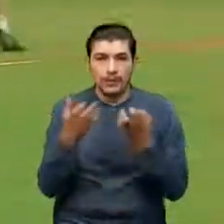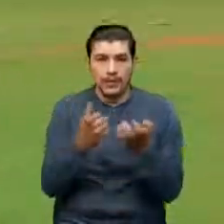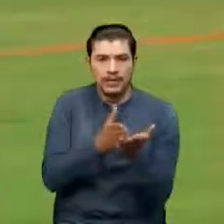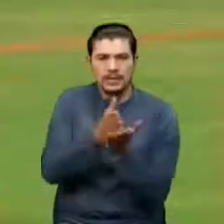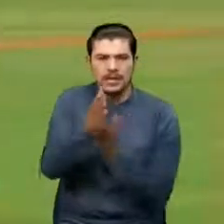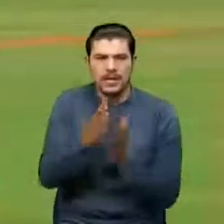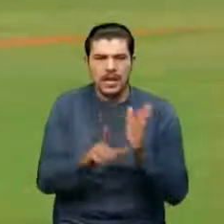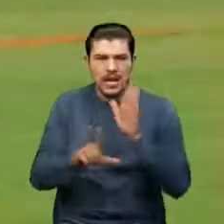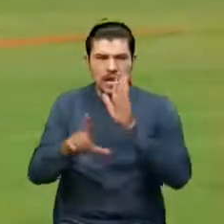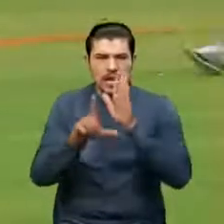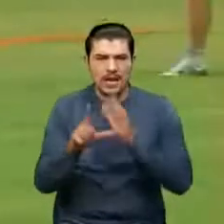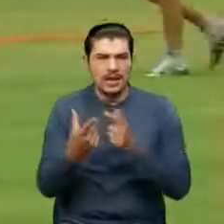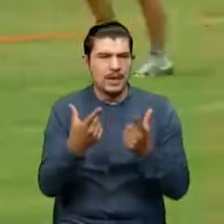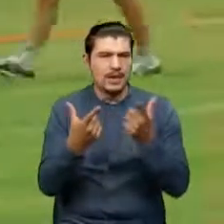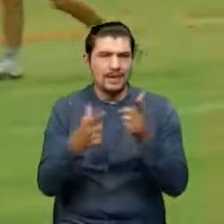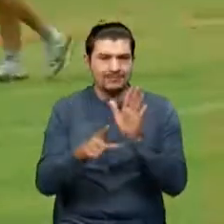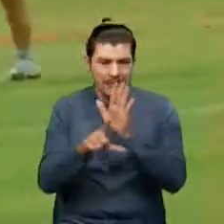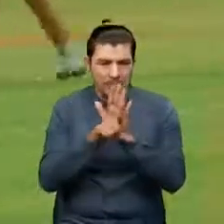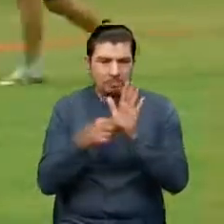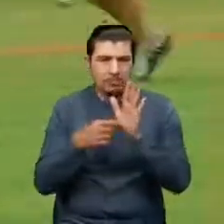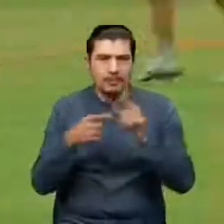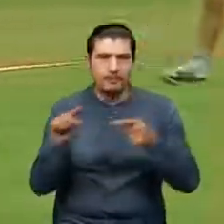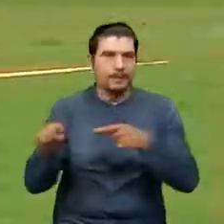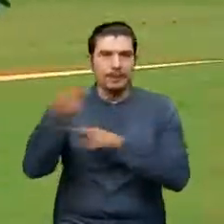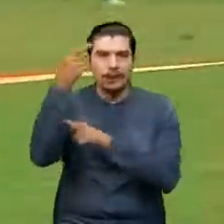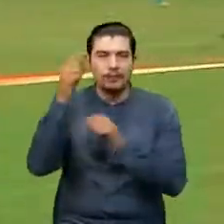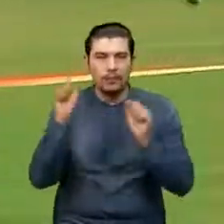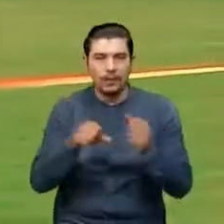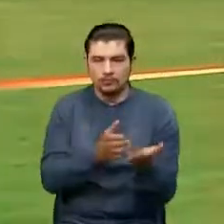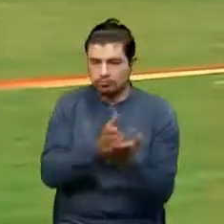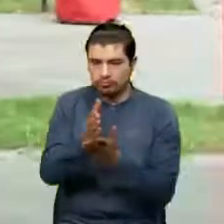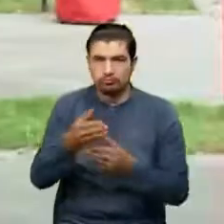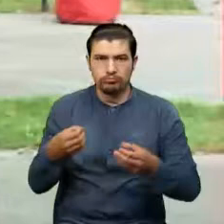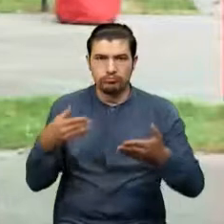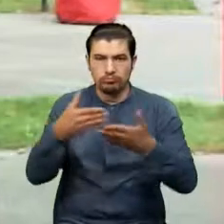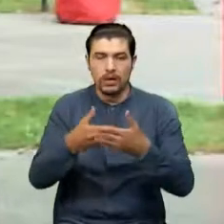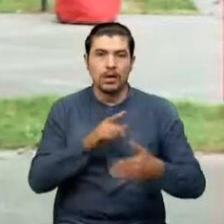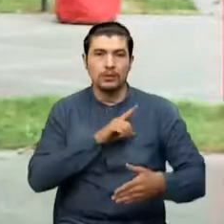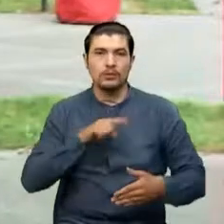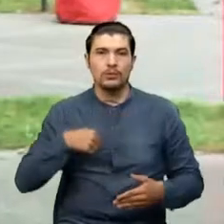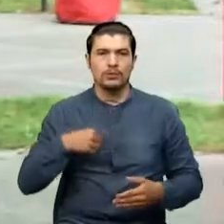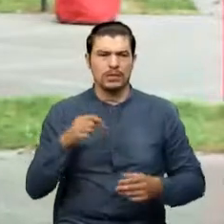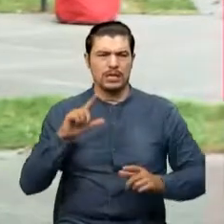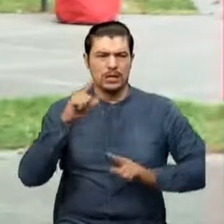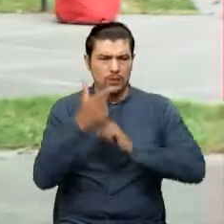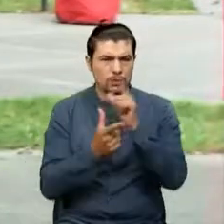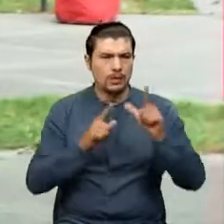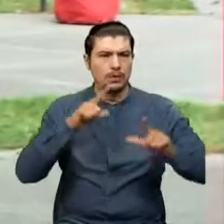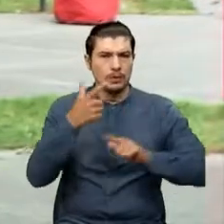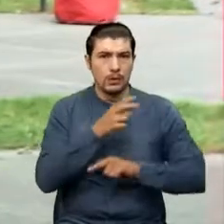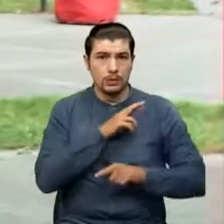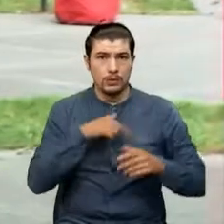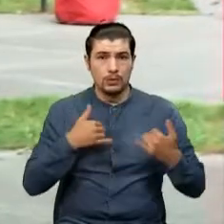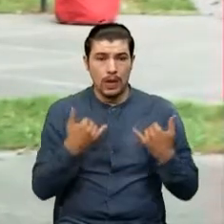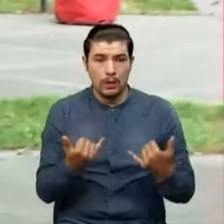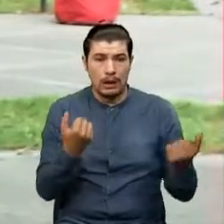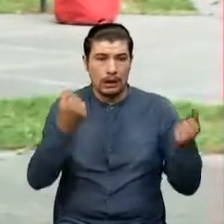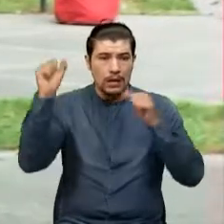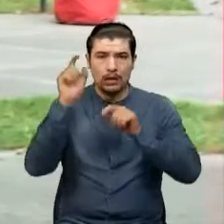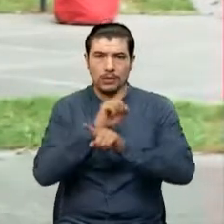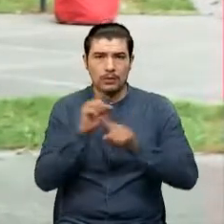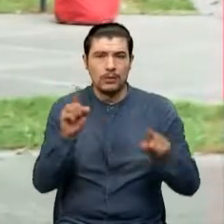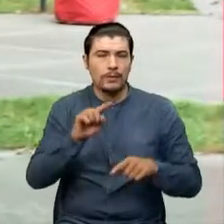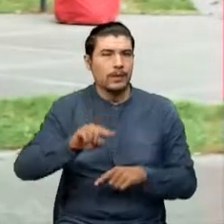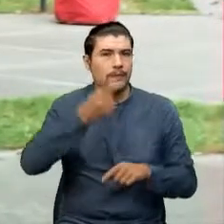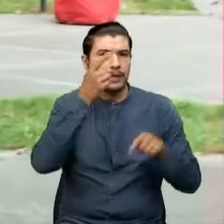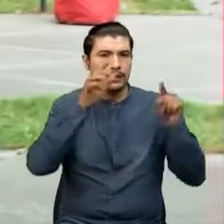será la consigna para el próximo semestre lucharemos hasta el final lucharemos porque no hemos ganado nada yo creo que este primer semestre lo